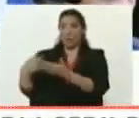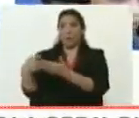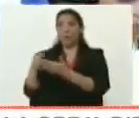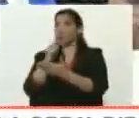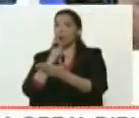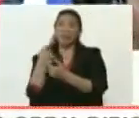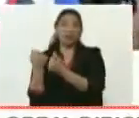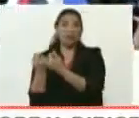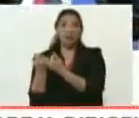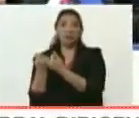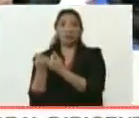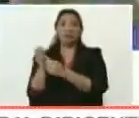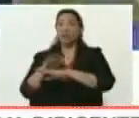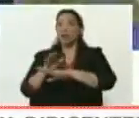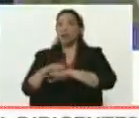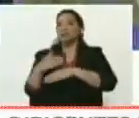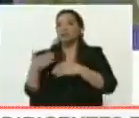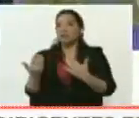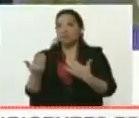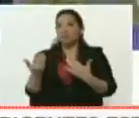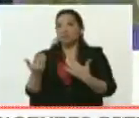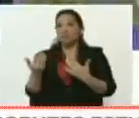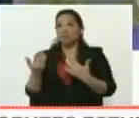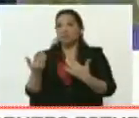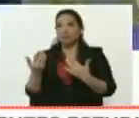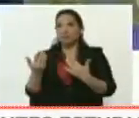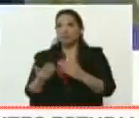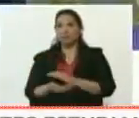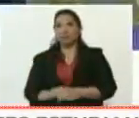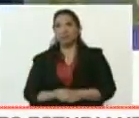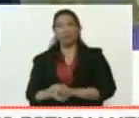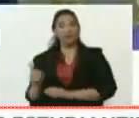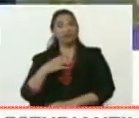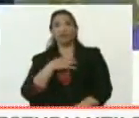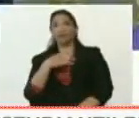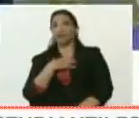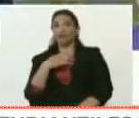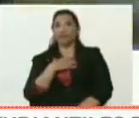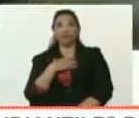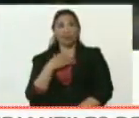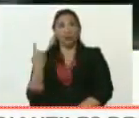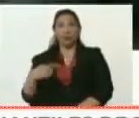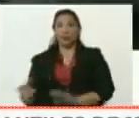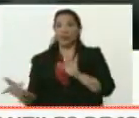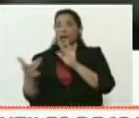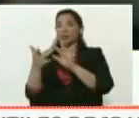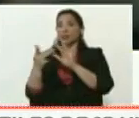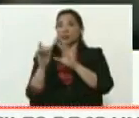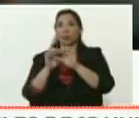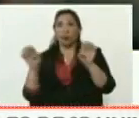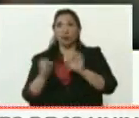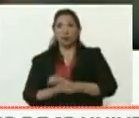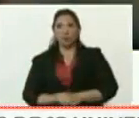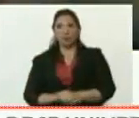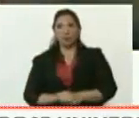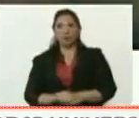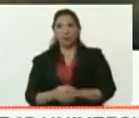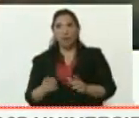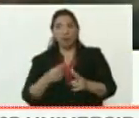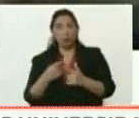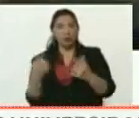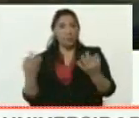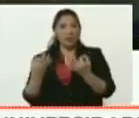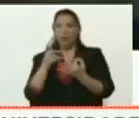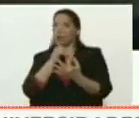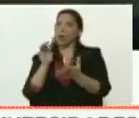dinero, ¿qué pasa, compadre? No puedes tener acceso a la educación. Entonces, el verdadero